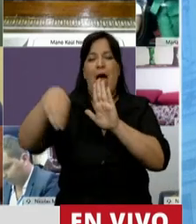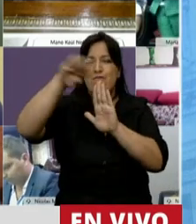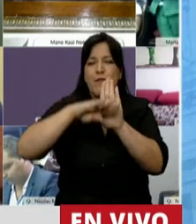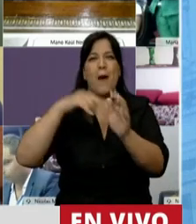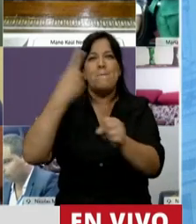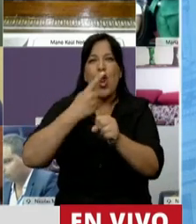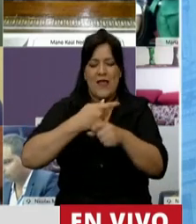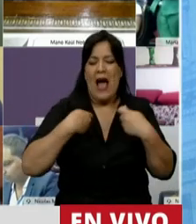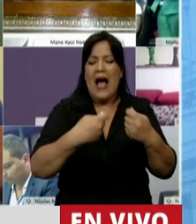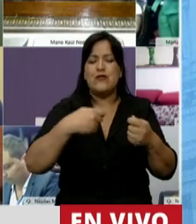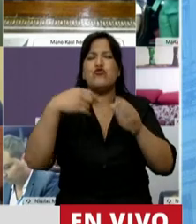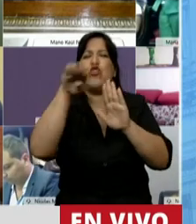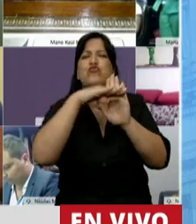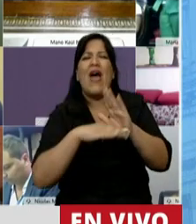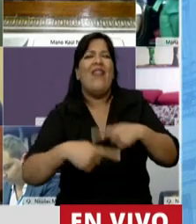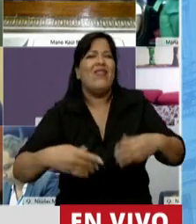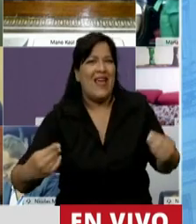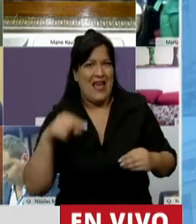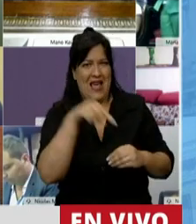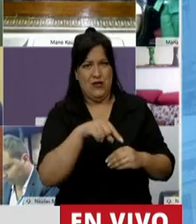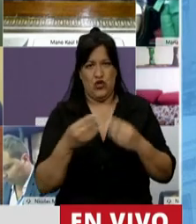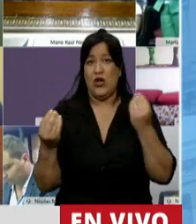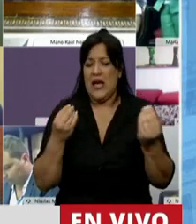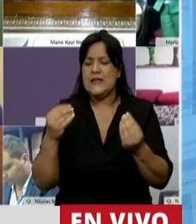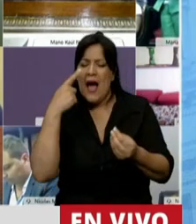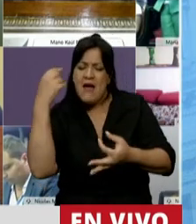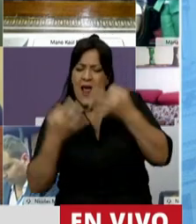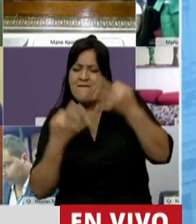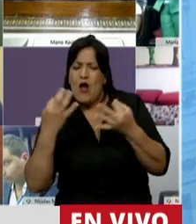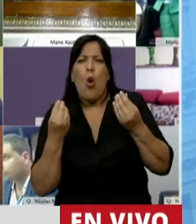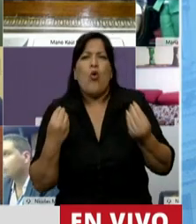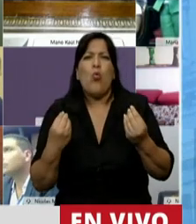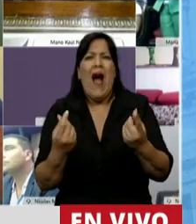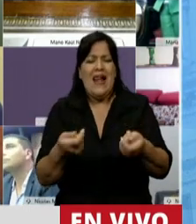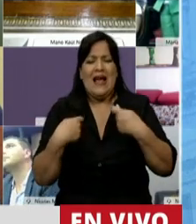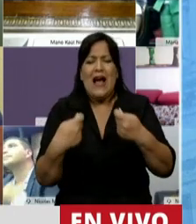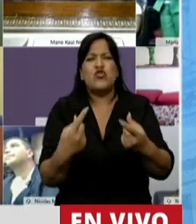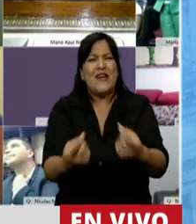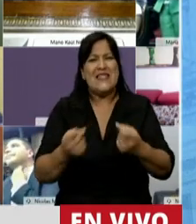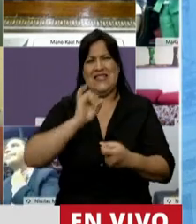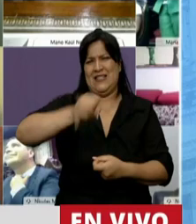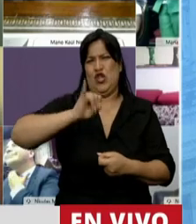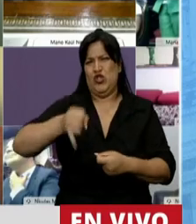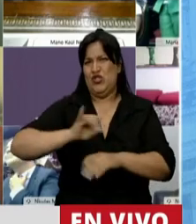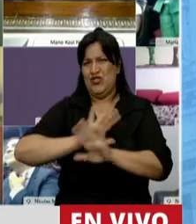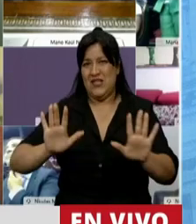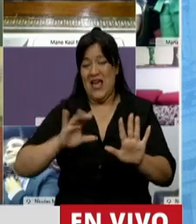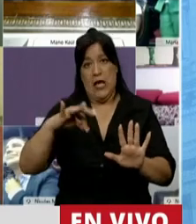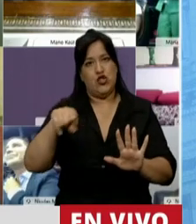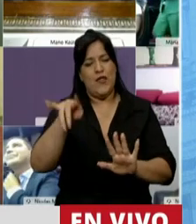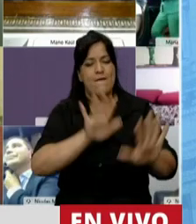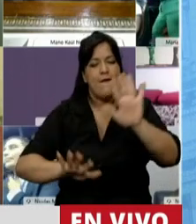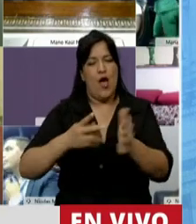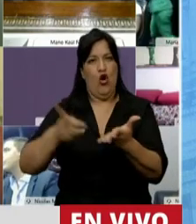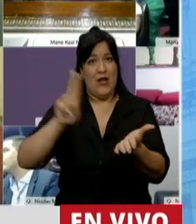del gasto, redefina las prioridades, que evalúe cuáles son realmente las prioridades, las principales. Y entonces se va